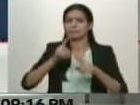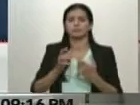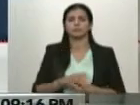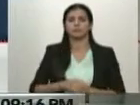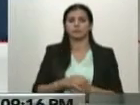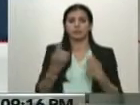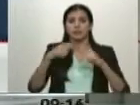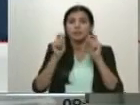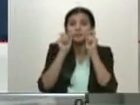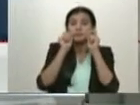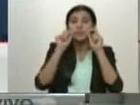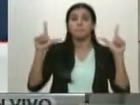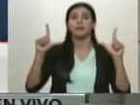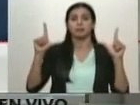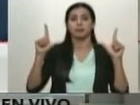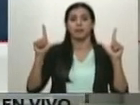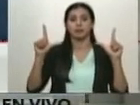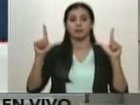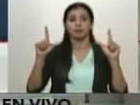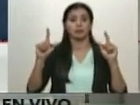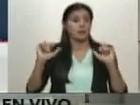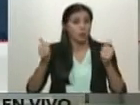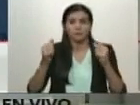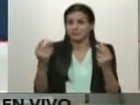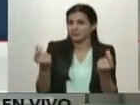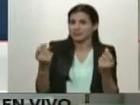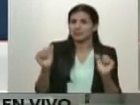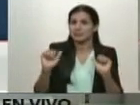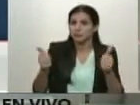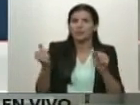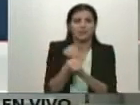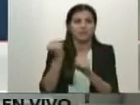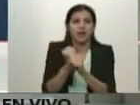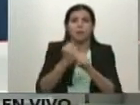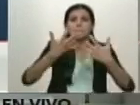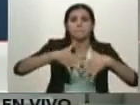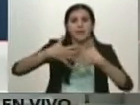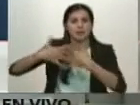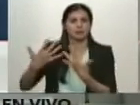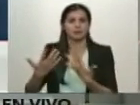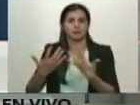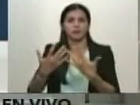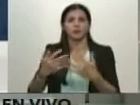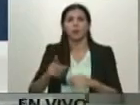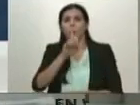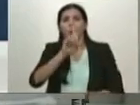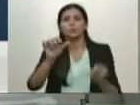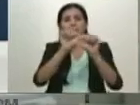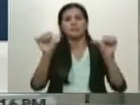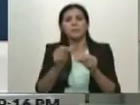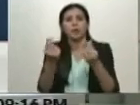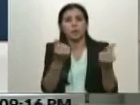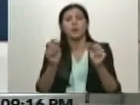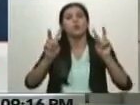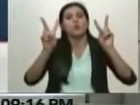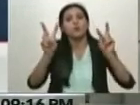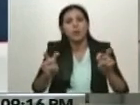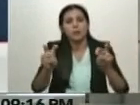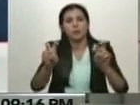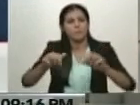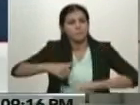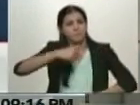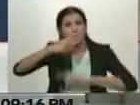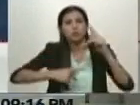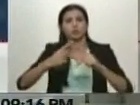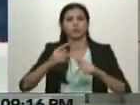despertar los motores, las fuerzas productivas del país en un nuevo sistema económico, productivo, con